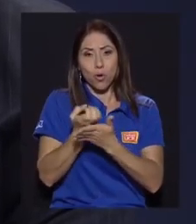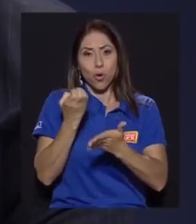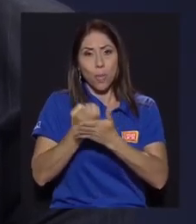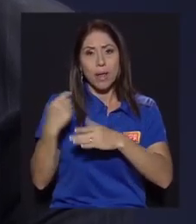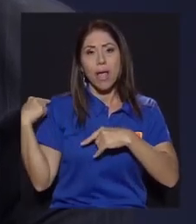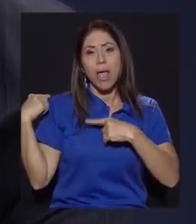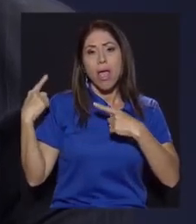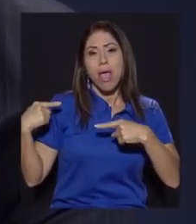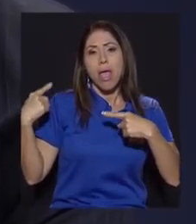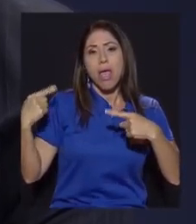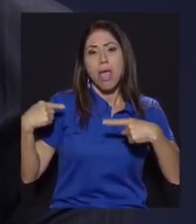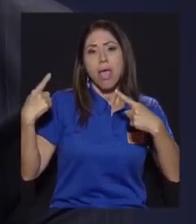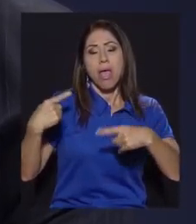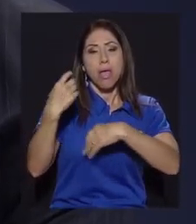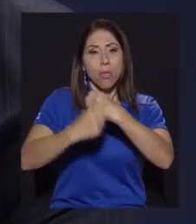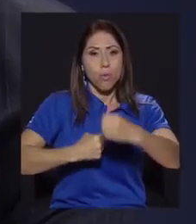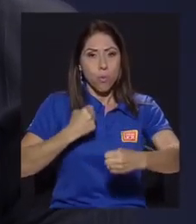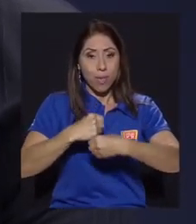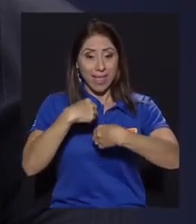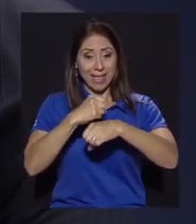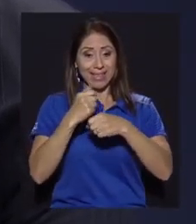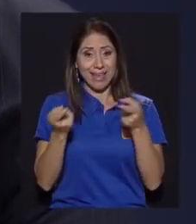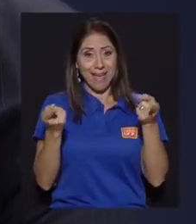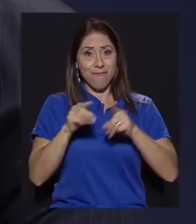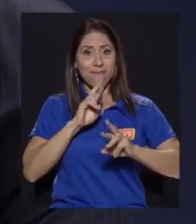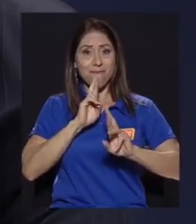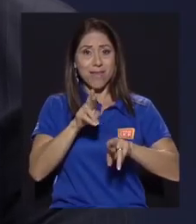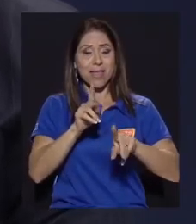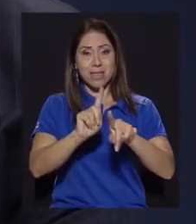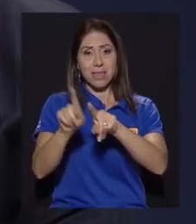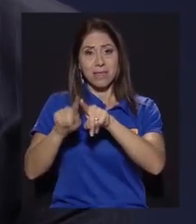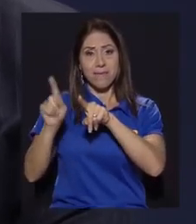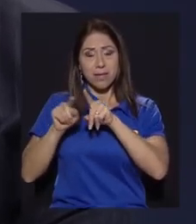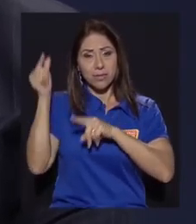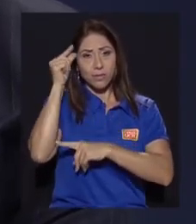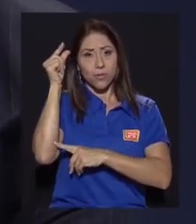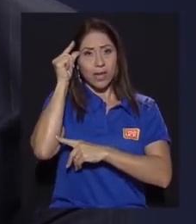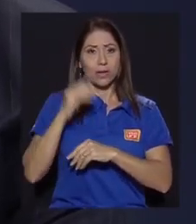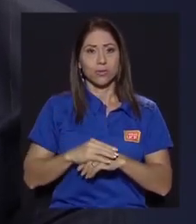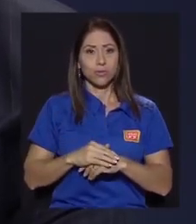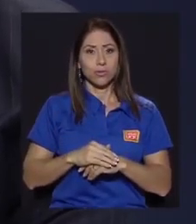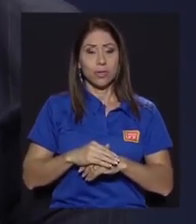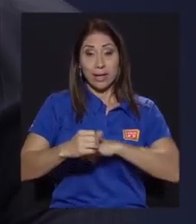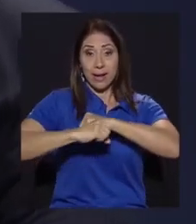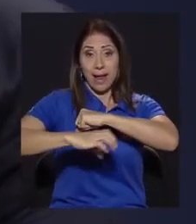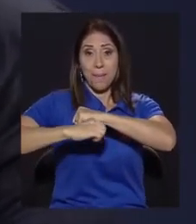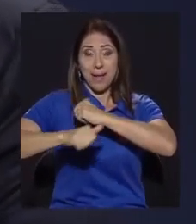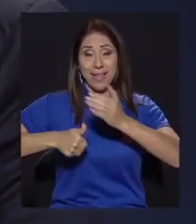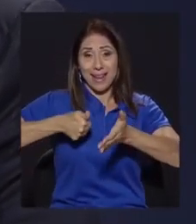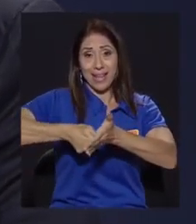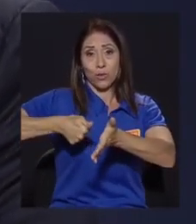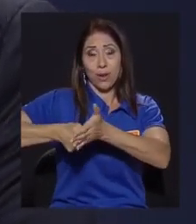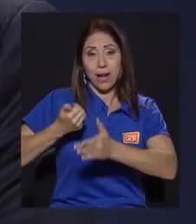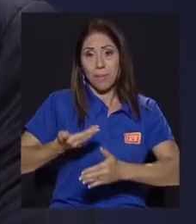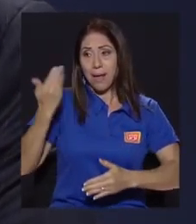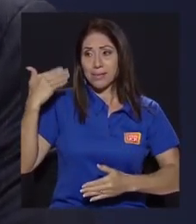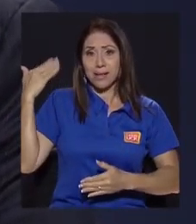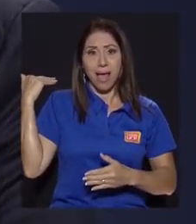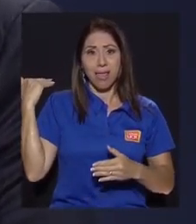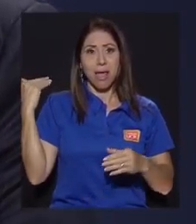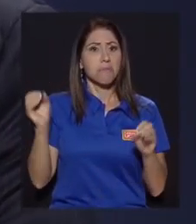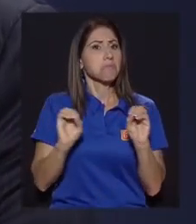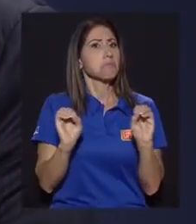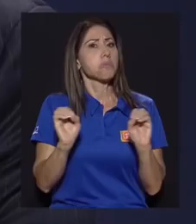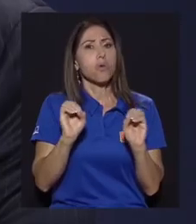décadas por diversos gobiernos las cuales en la campaña electoral pasada no fueron cuestionadas